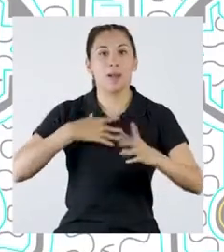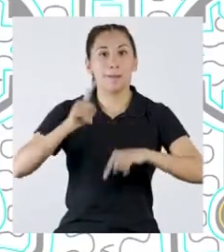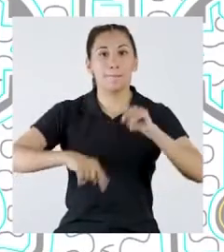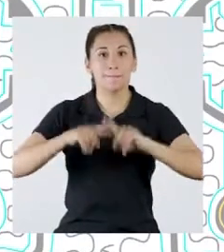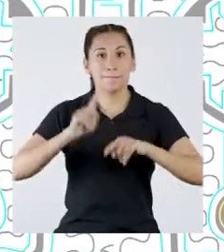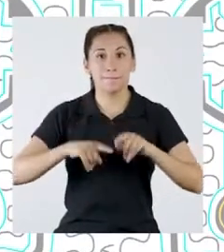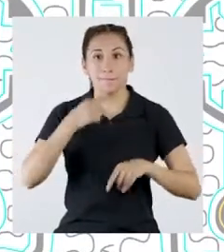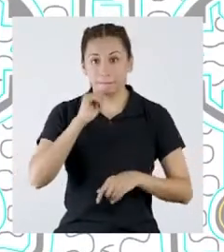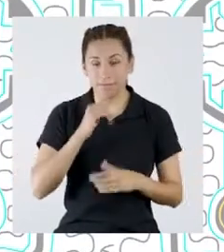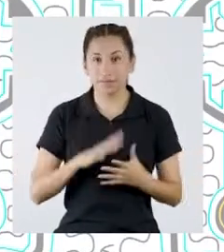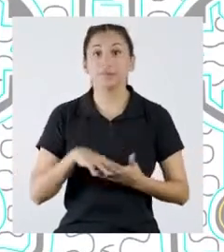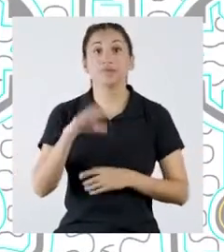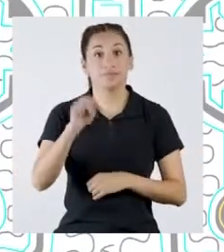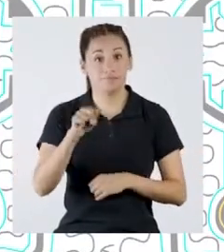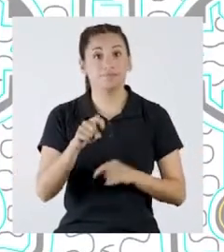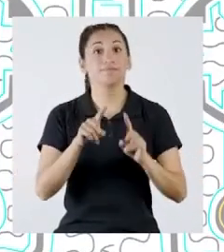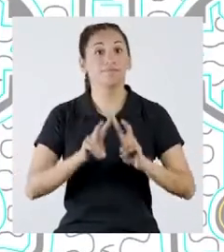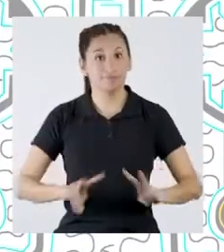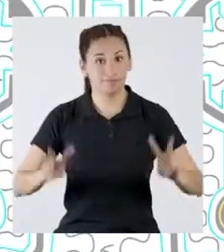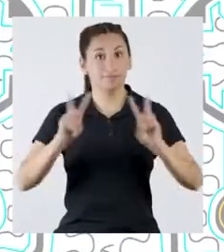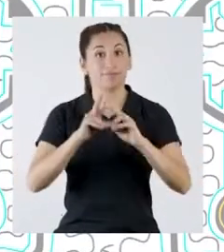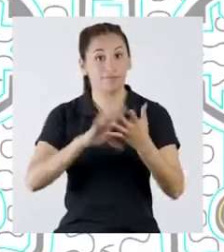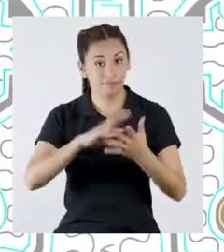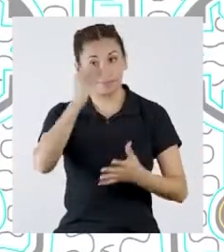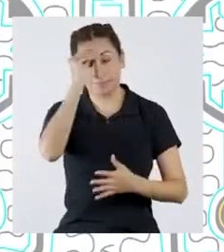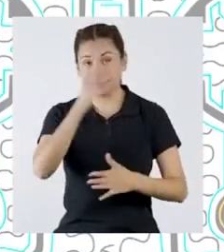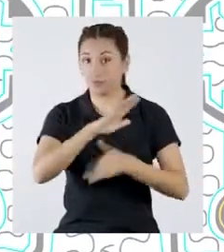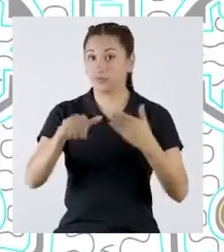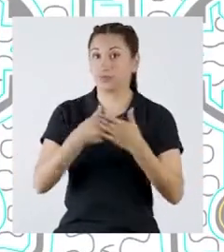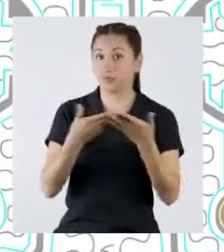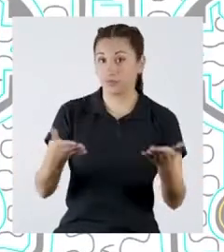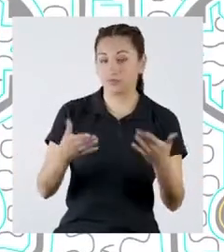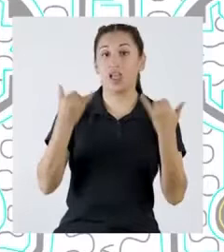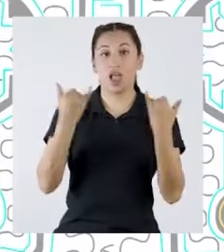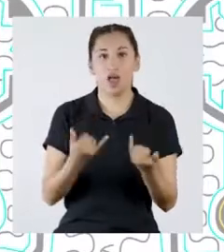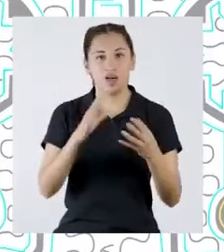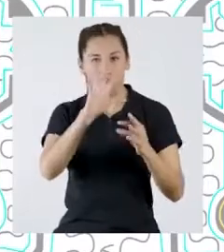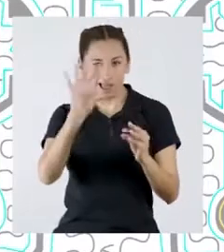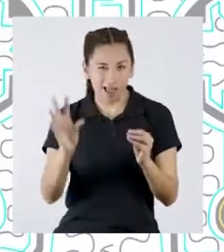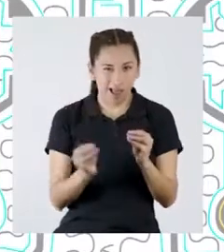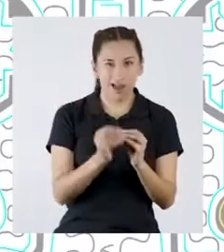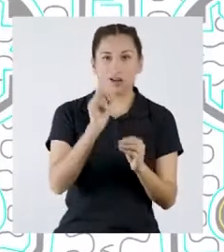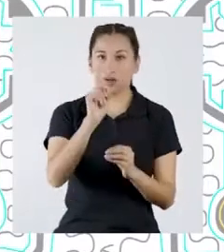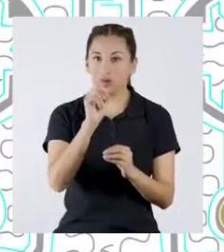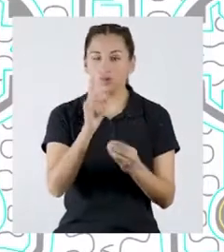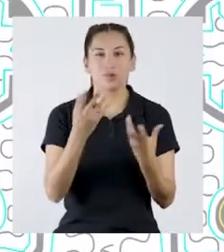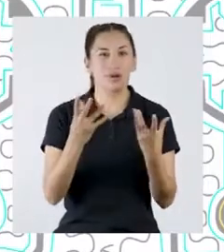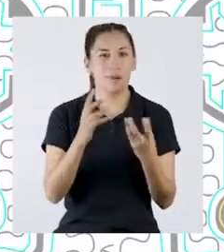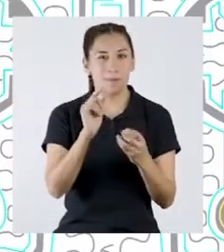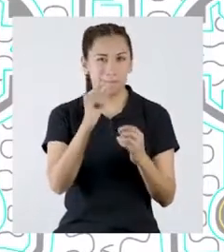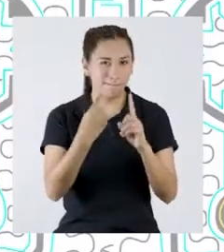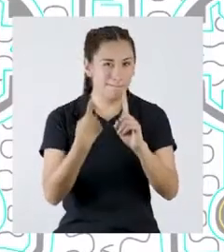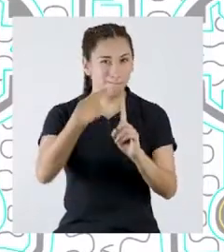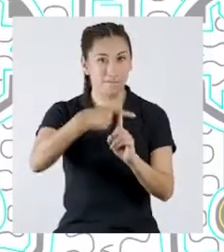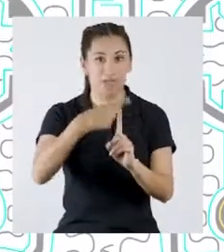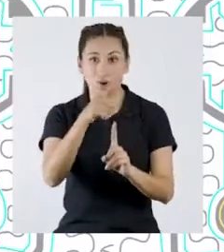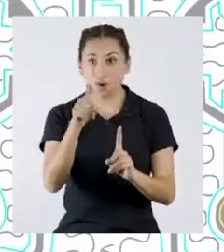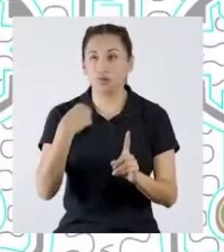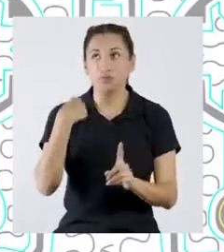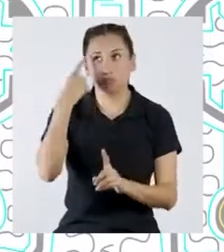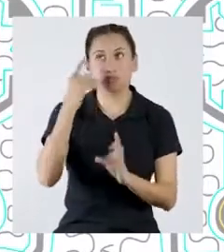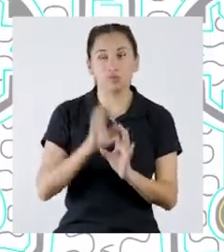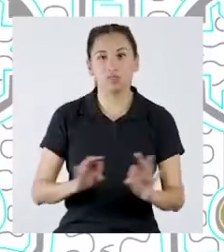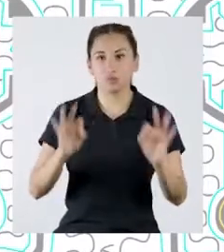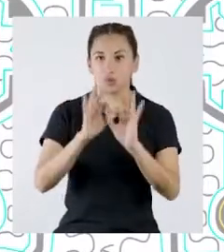prima. Así es, y fue muy valioso aprender todo eso. El día de hoy agregaremos un aspecto más que me parece